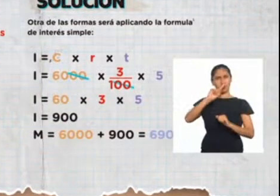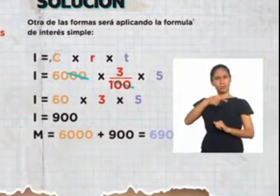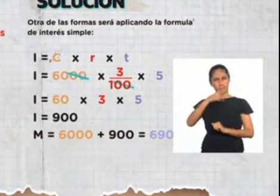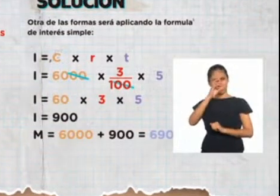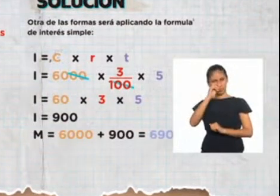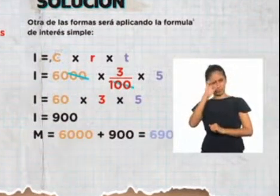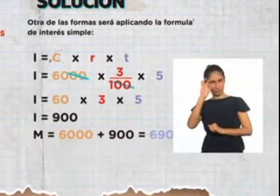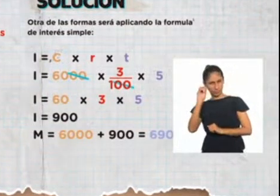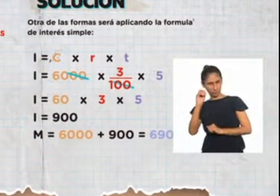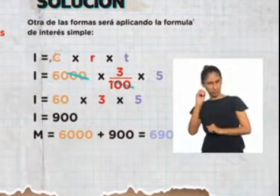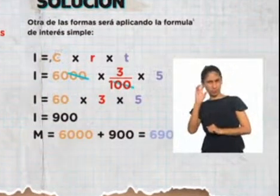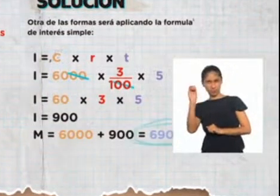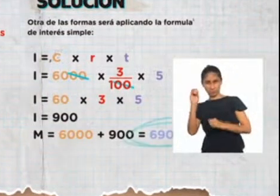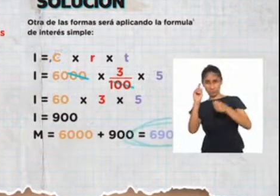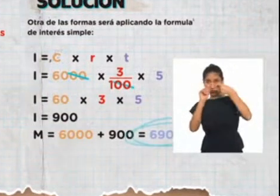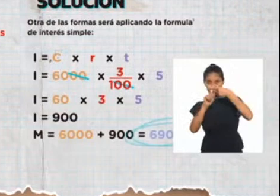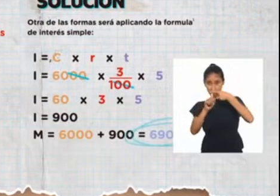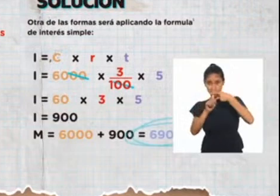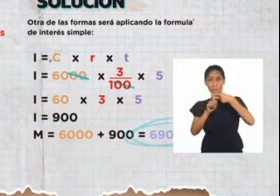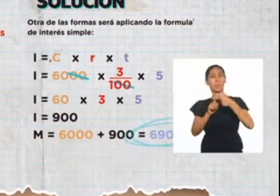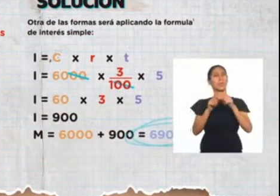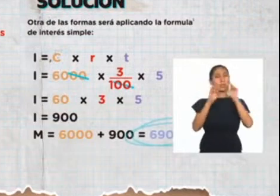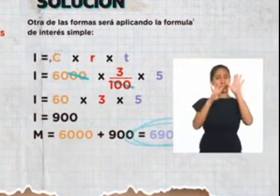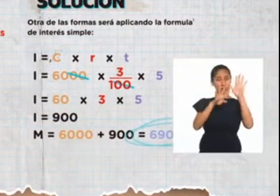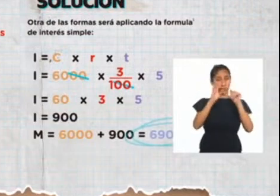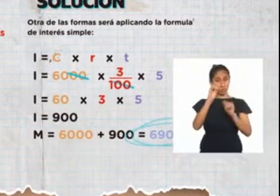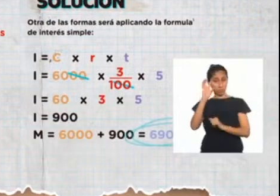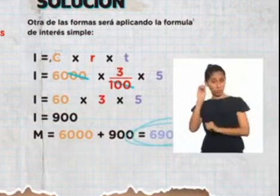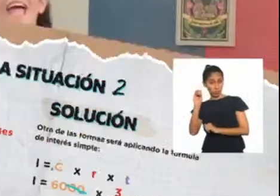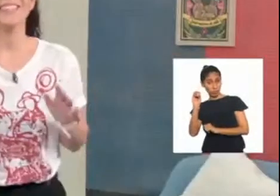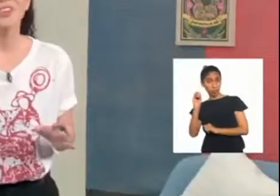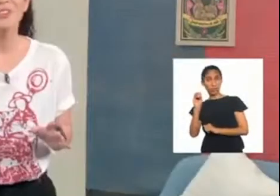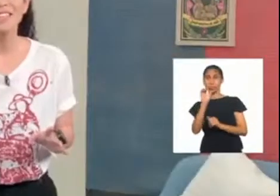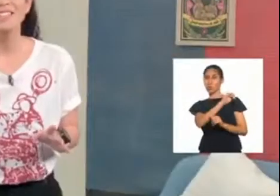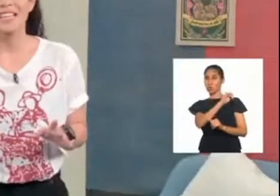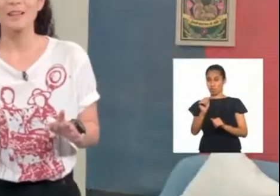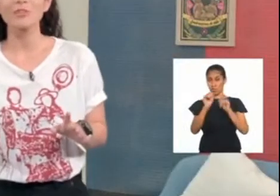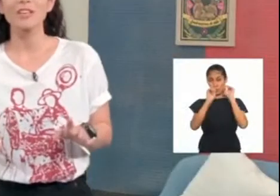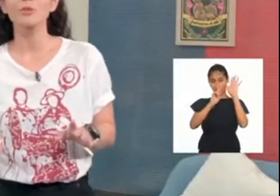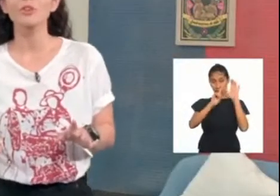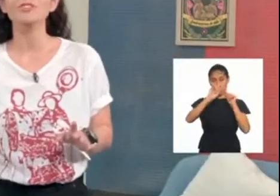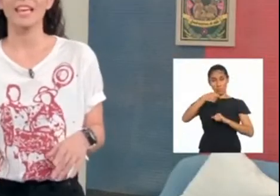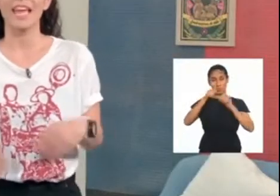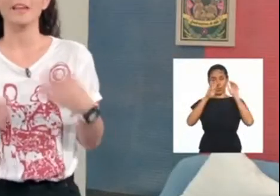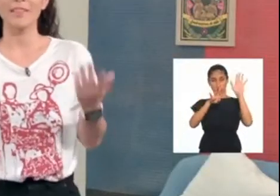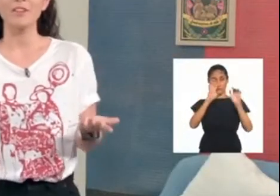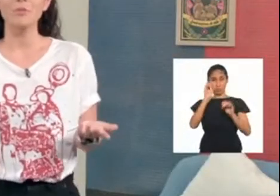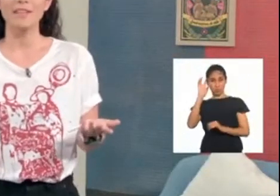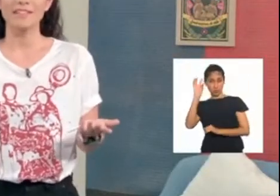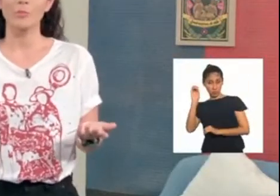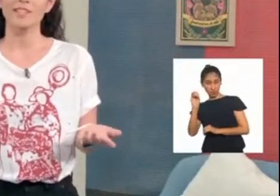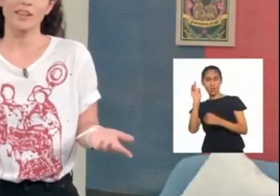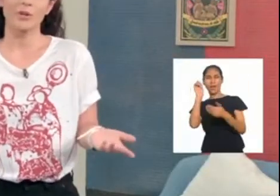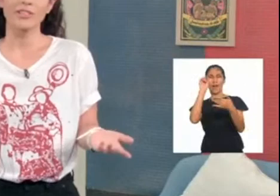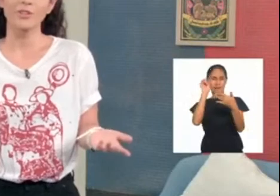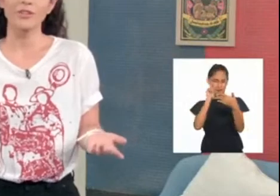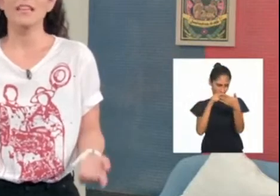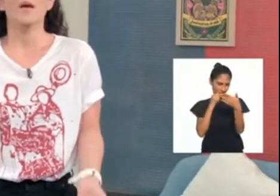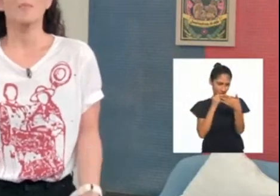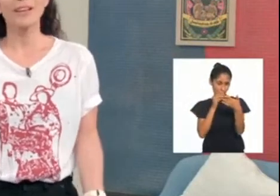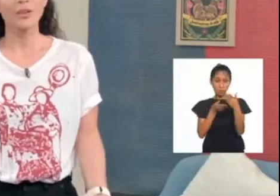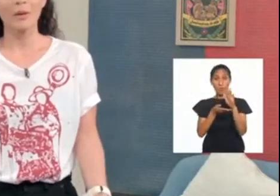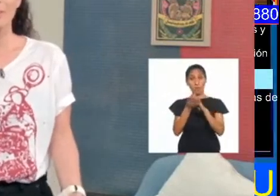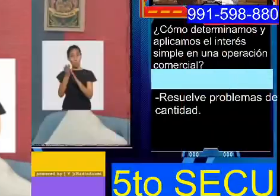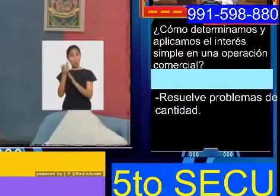simple, obteniéndose 6.900 soles. Entonces, estamos seguros de que al pedir un préstamo en estas